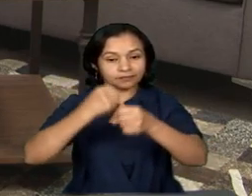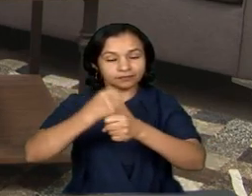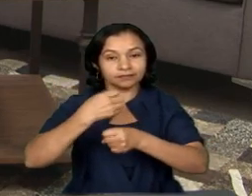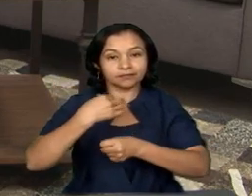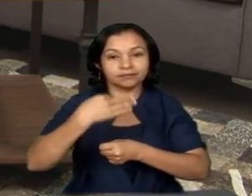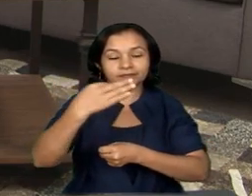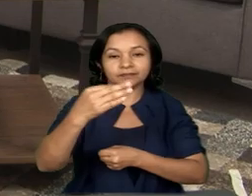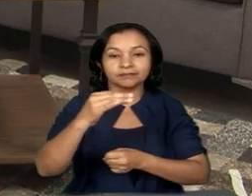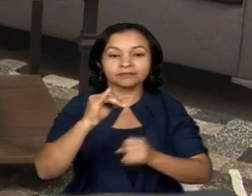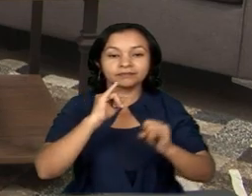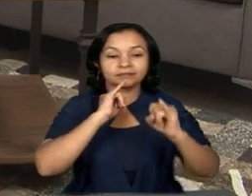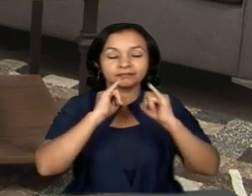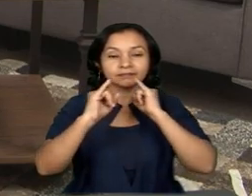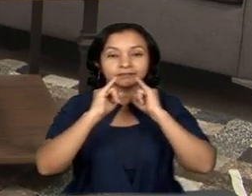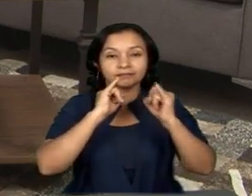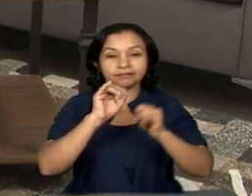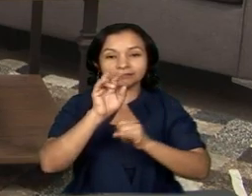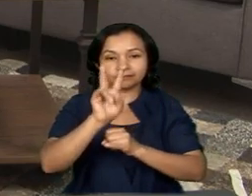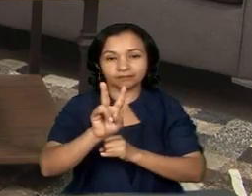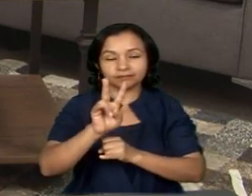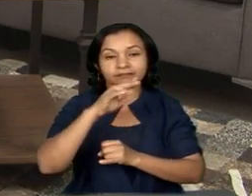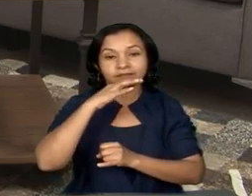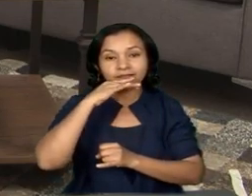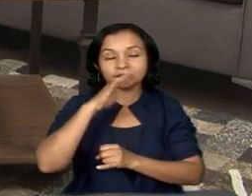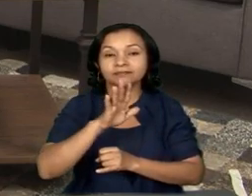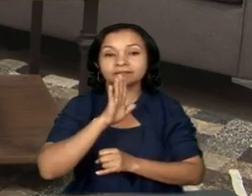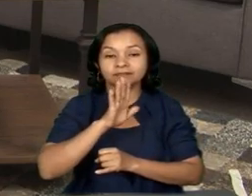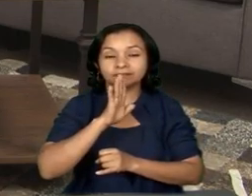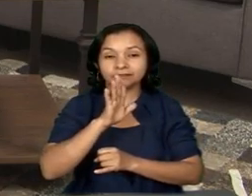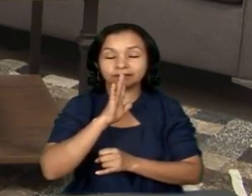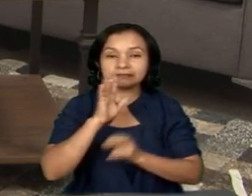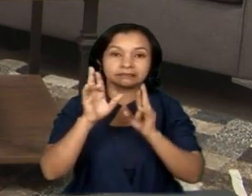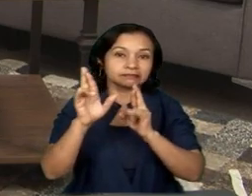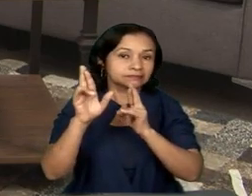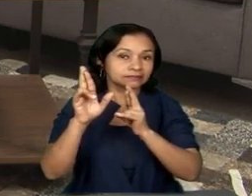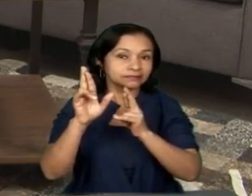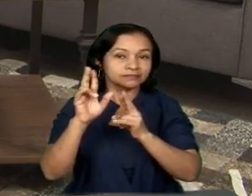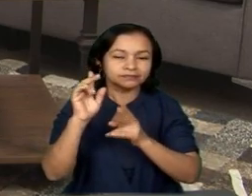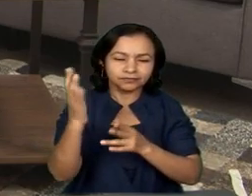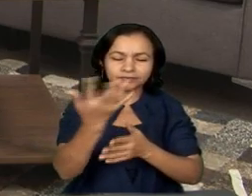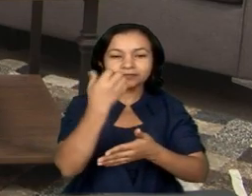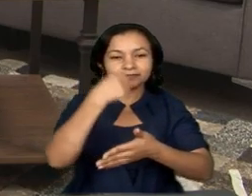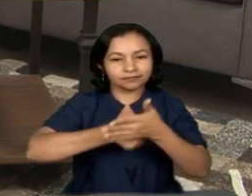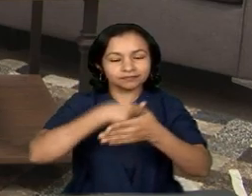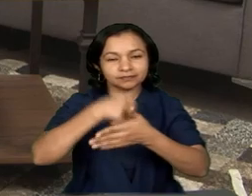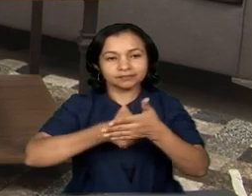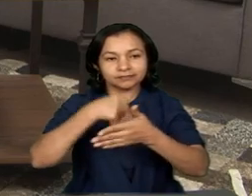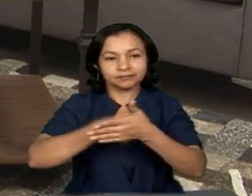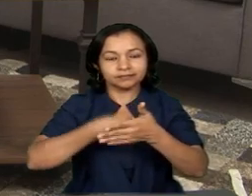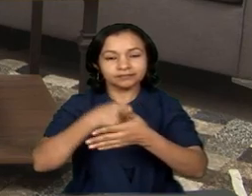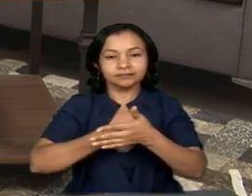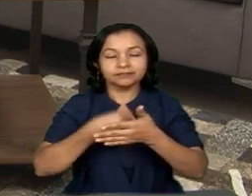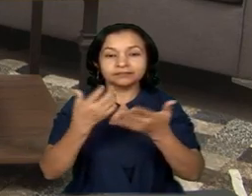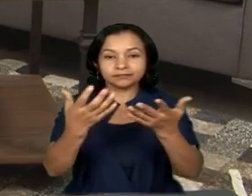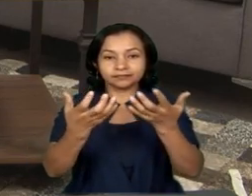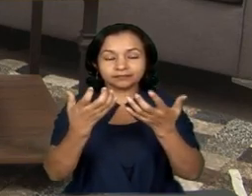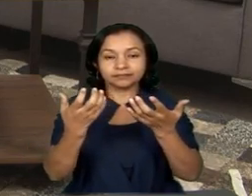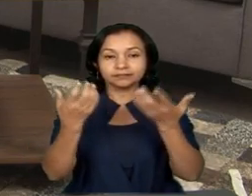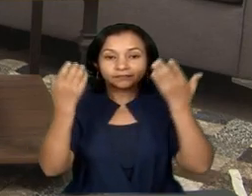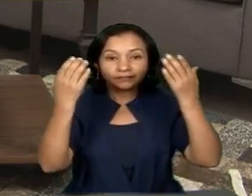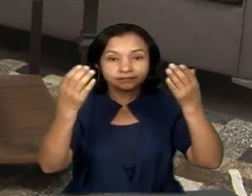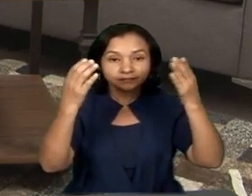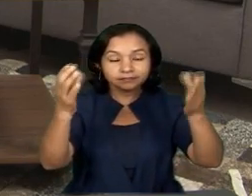bilingüe, en este caso jóvenes, que esperamos que sean bilingües. Estamos haciendo todo el esfuerzo con todos los instrumentos